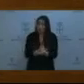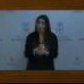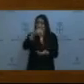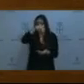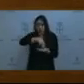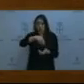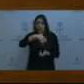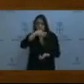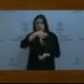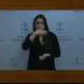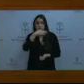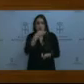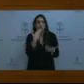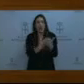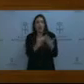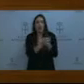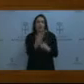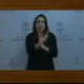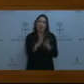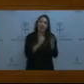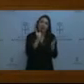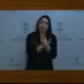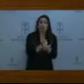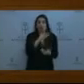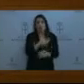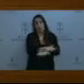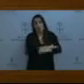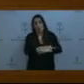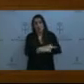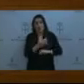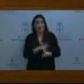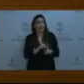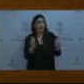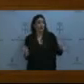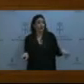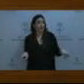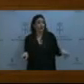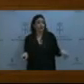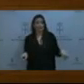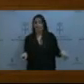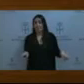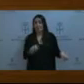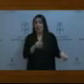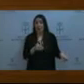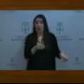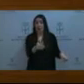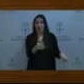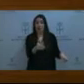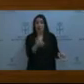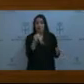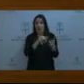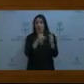ser propositivos, porque el Gobierno y su nación abocan a los planes de empleo en una situación